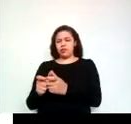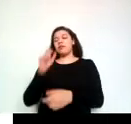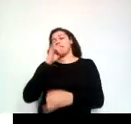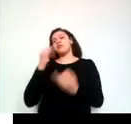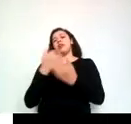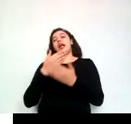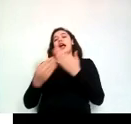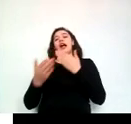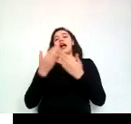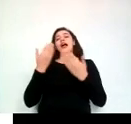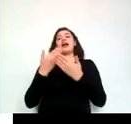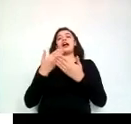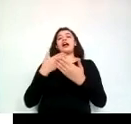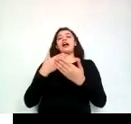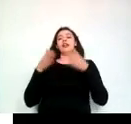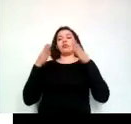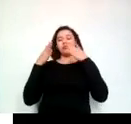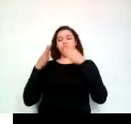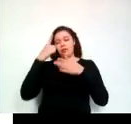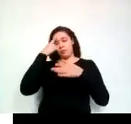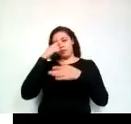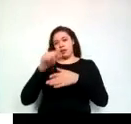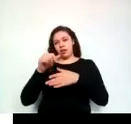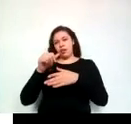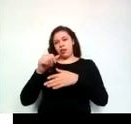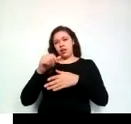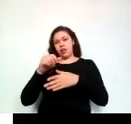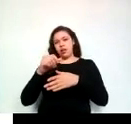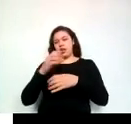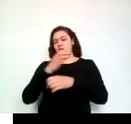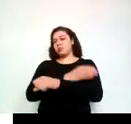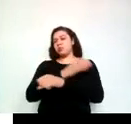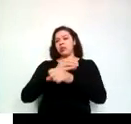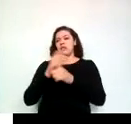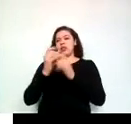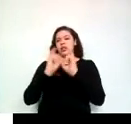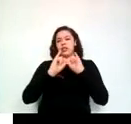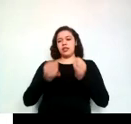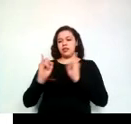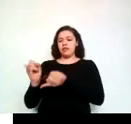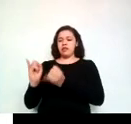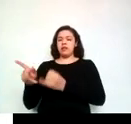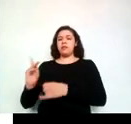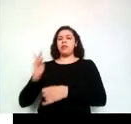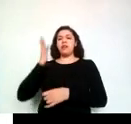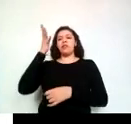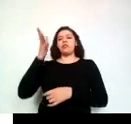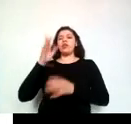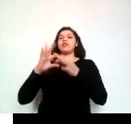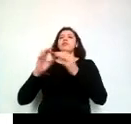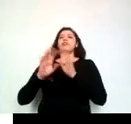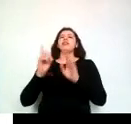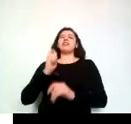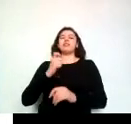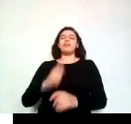acciones muy particulares con algunos colaboradores en lo individual, pero vamos a ver más adelante a qué nos referimos con esto.